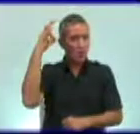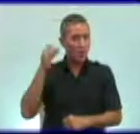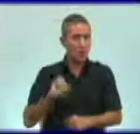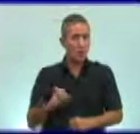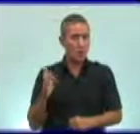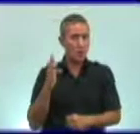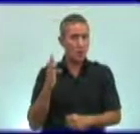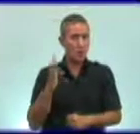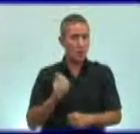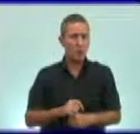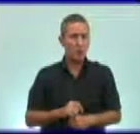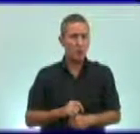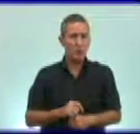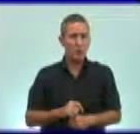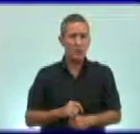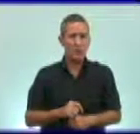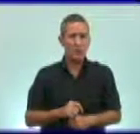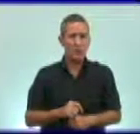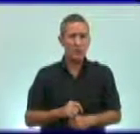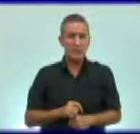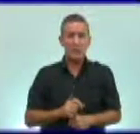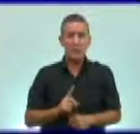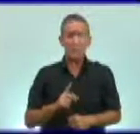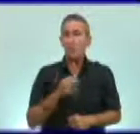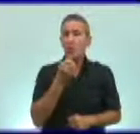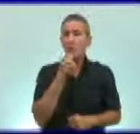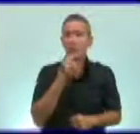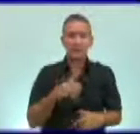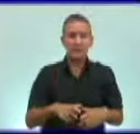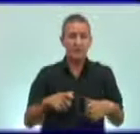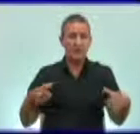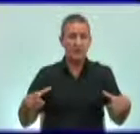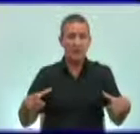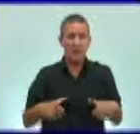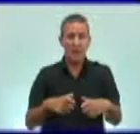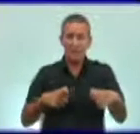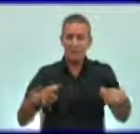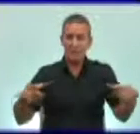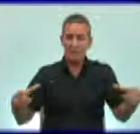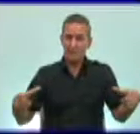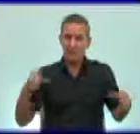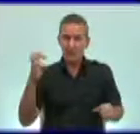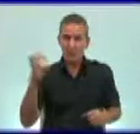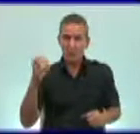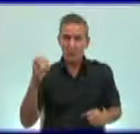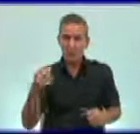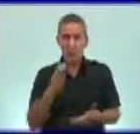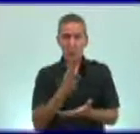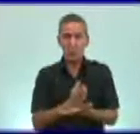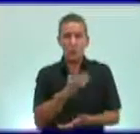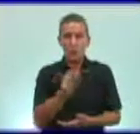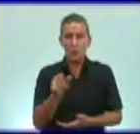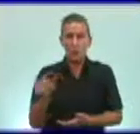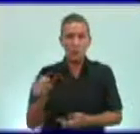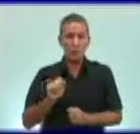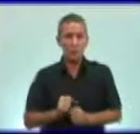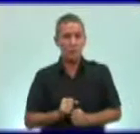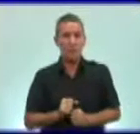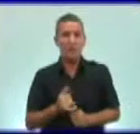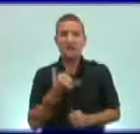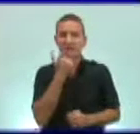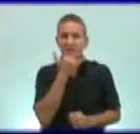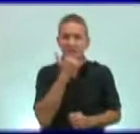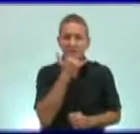ser masiva, porque sencillamente a mayor número de estudiantes se afecta la